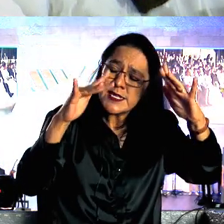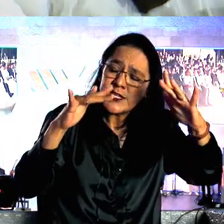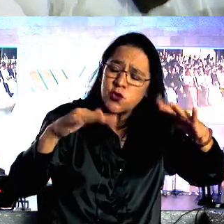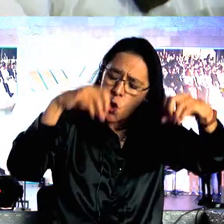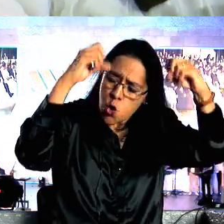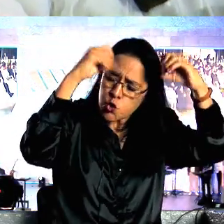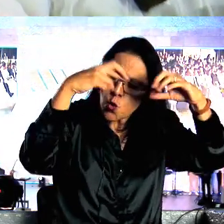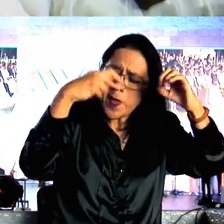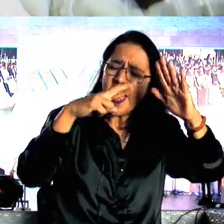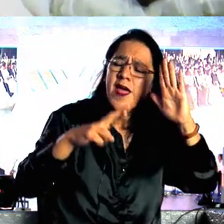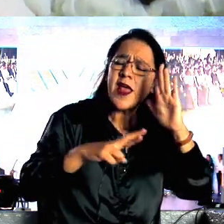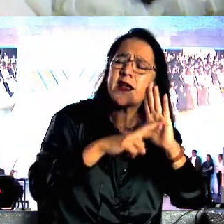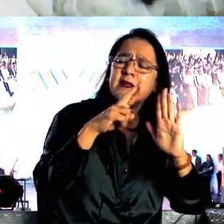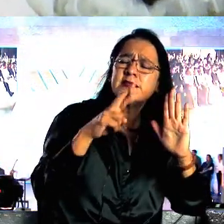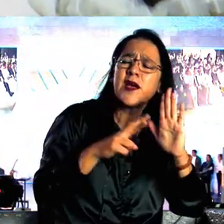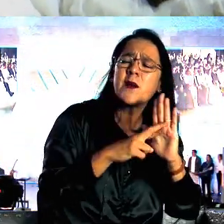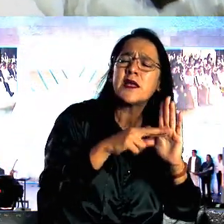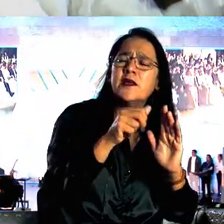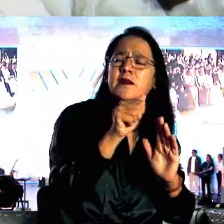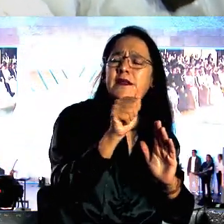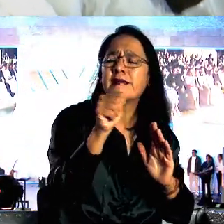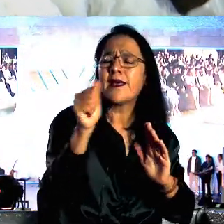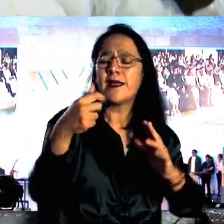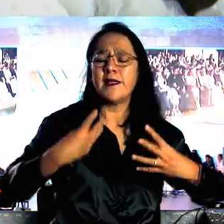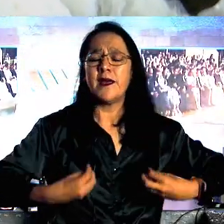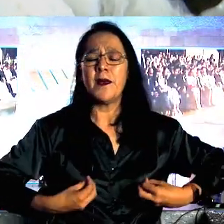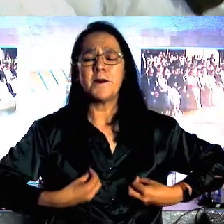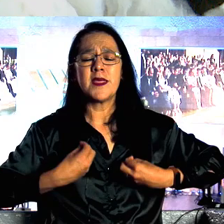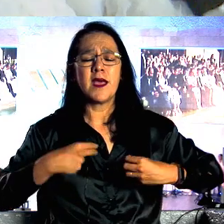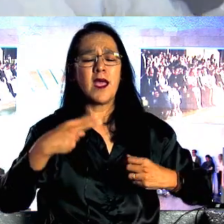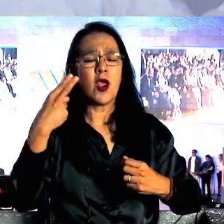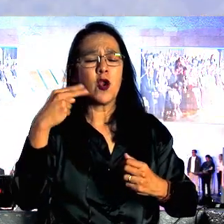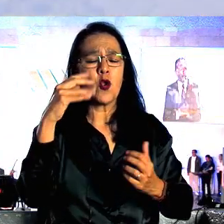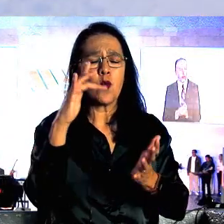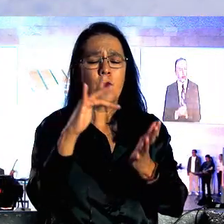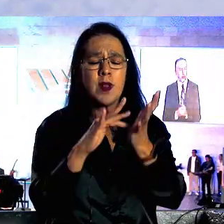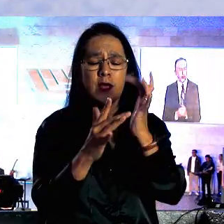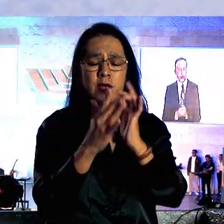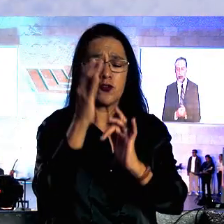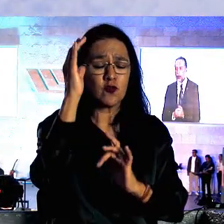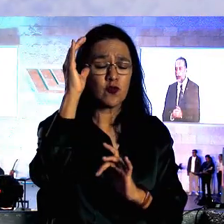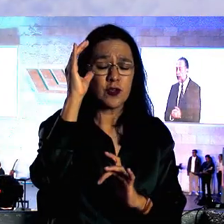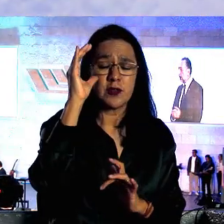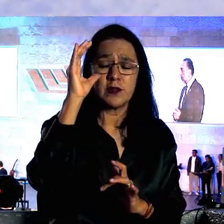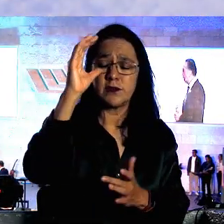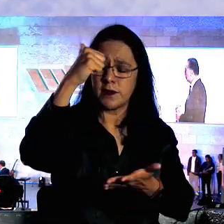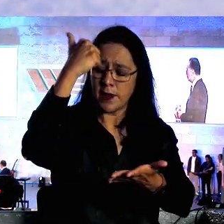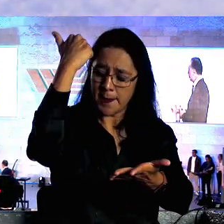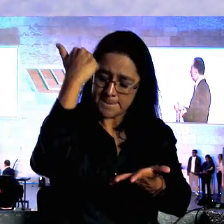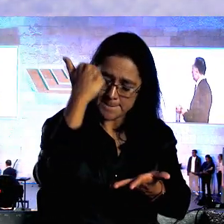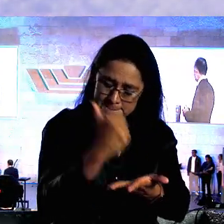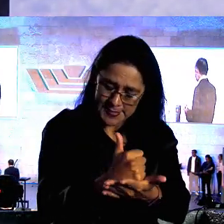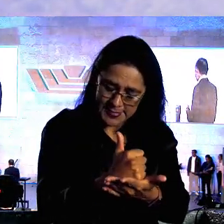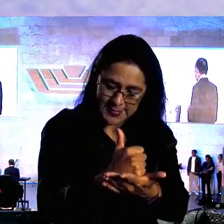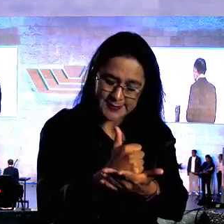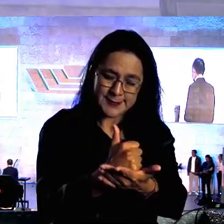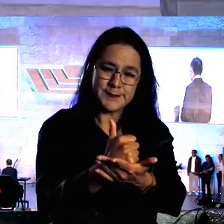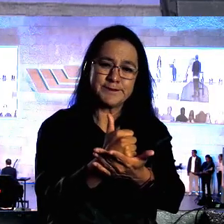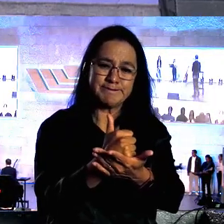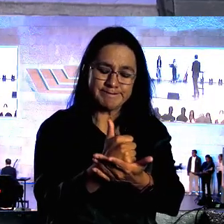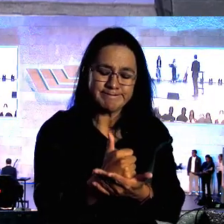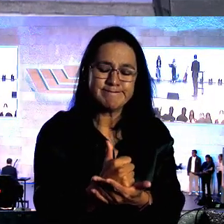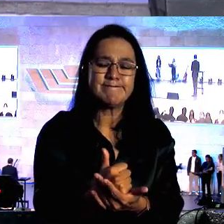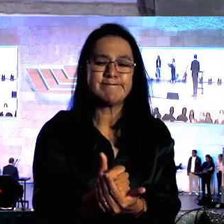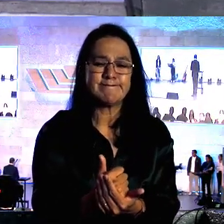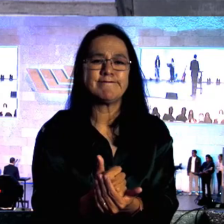se presenta en sus vidas en el nombre de Cristo Jesús Amén Dani